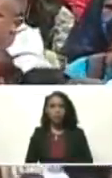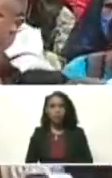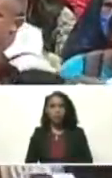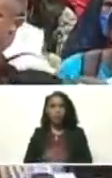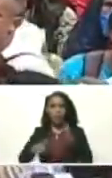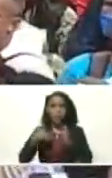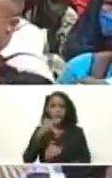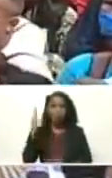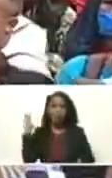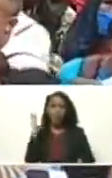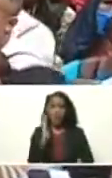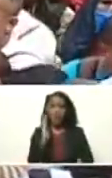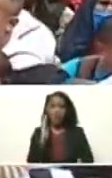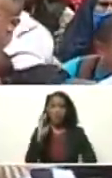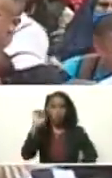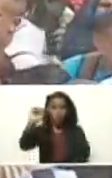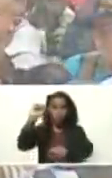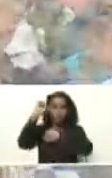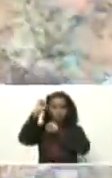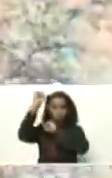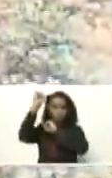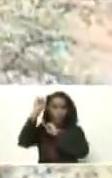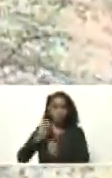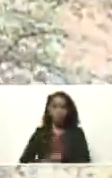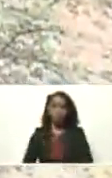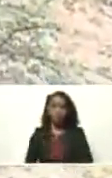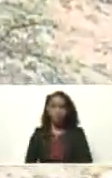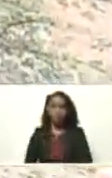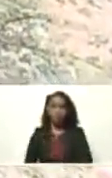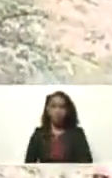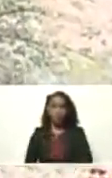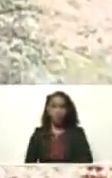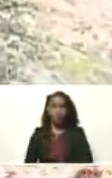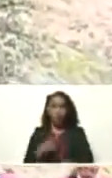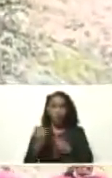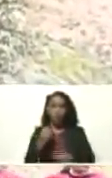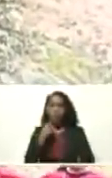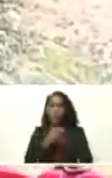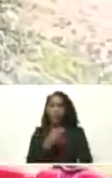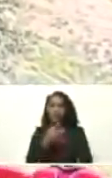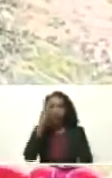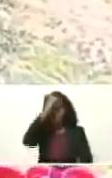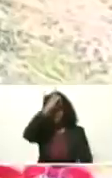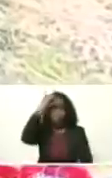Luego vinieron con la victoria, como le decía Diosdado.